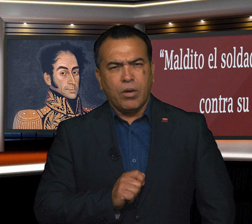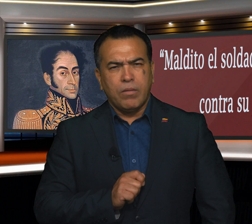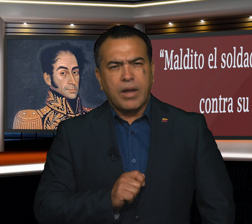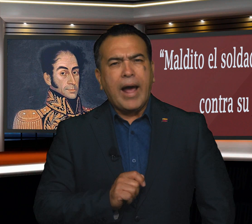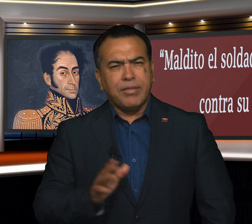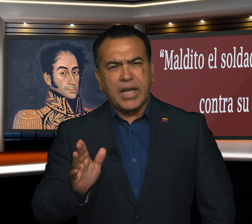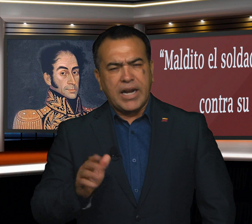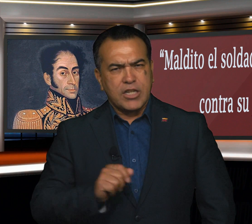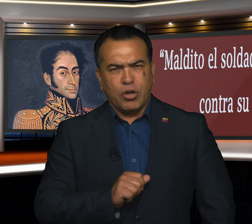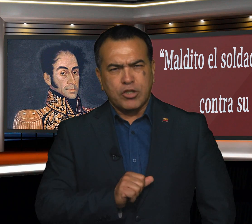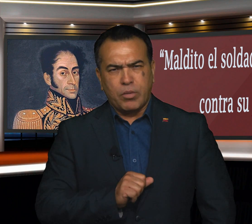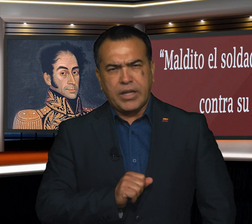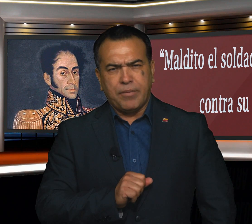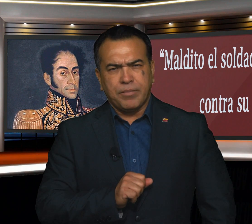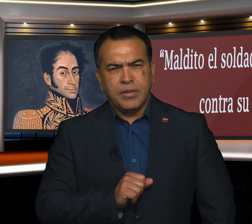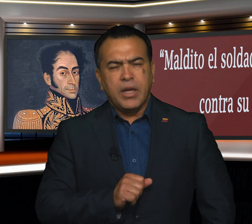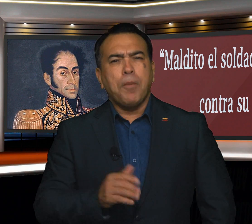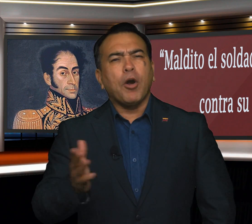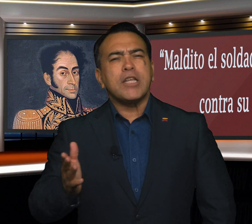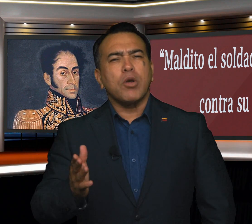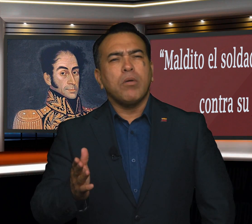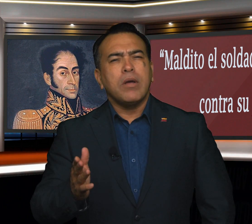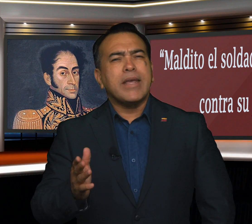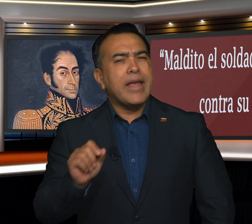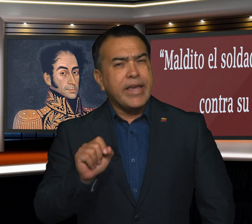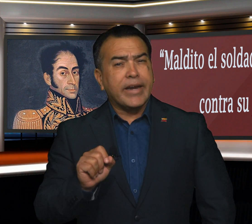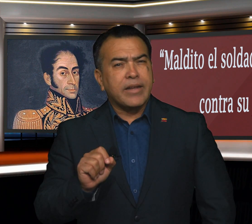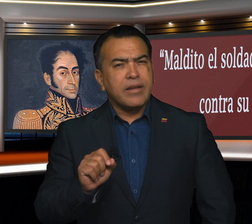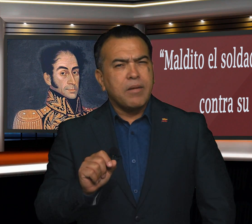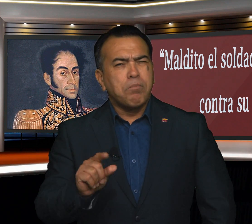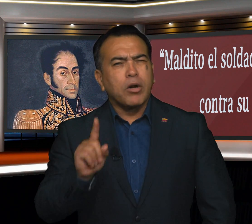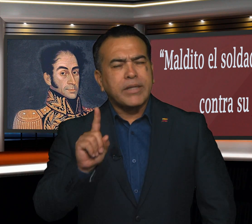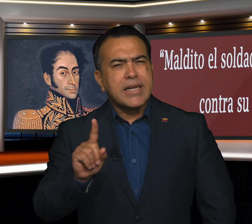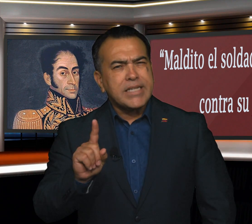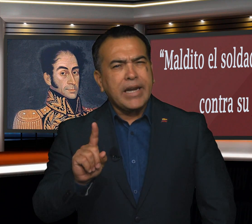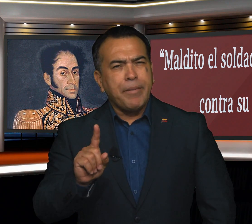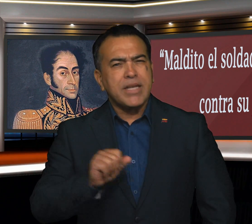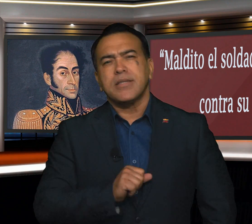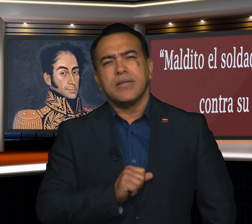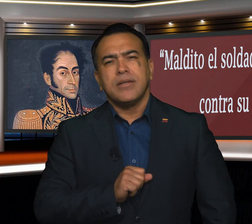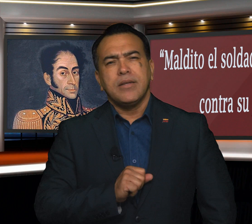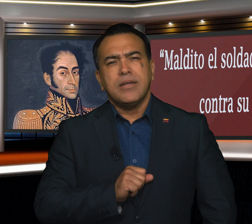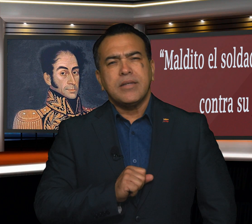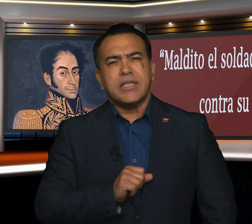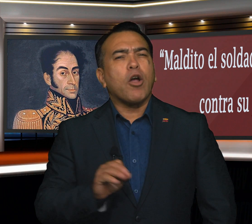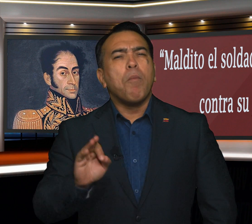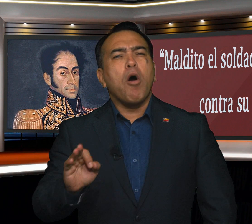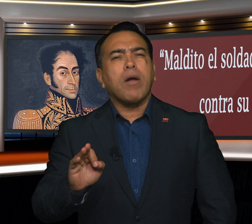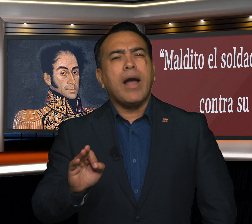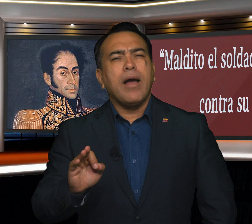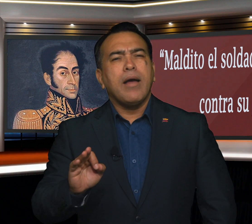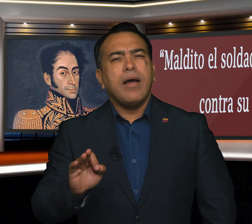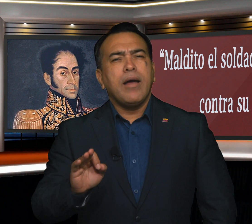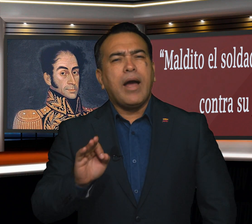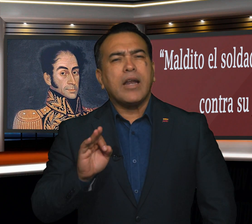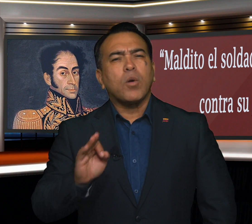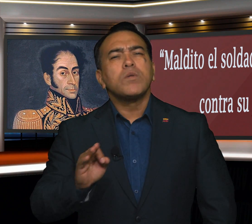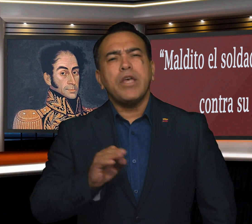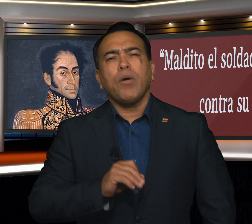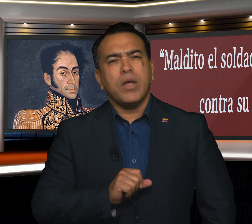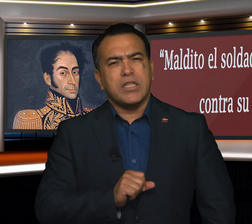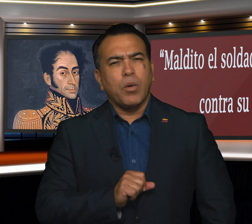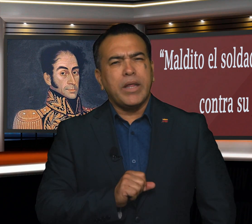Juan Guaidó ante las Naciones Unidas. Es por eso que ayer, por tercera vez, se convoca